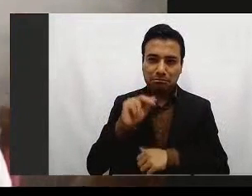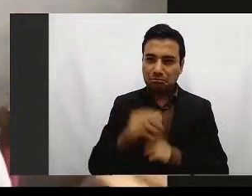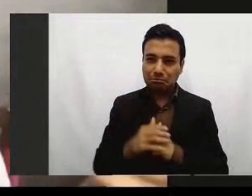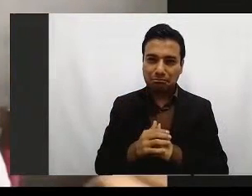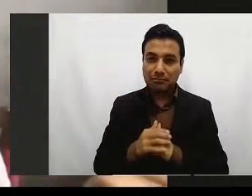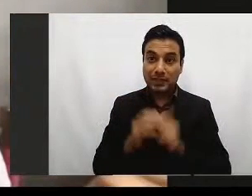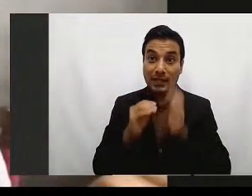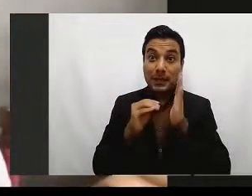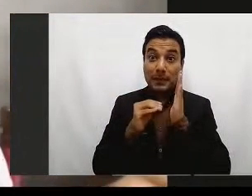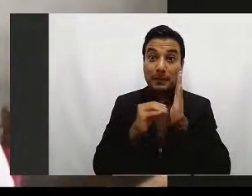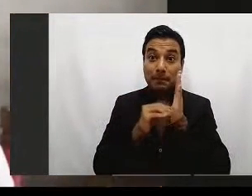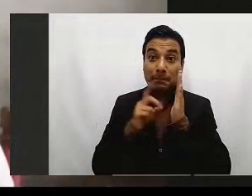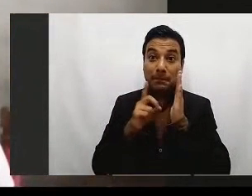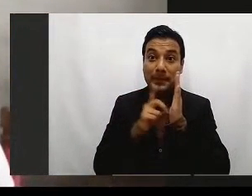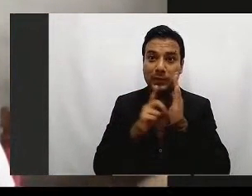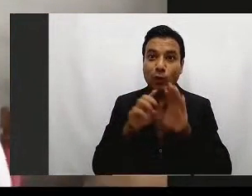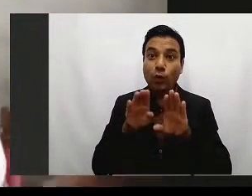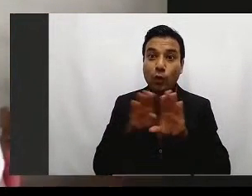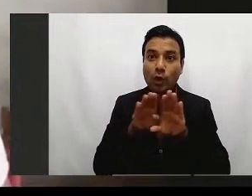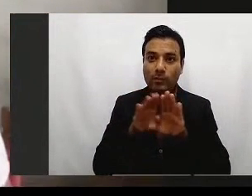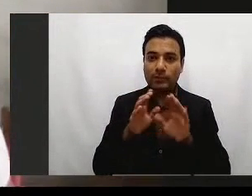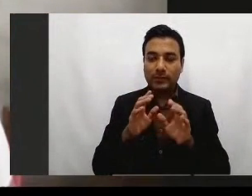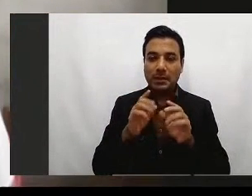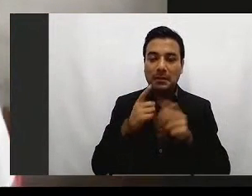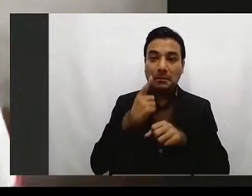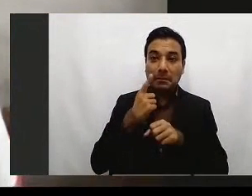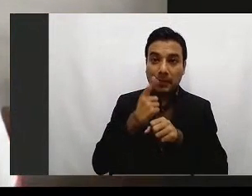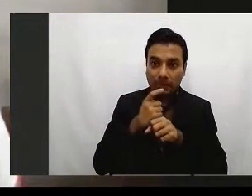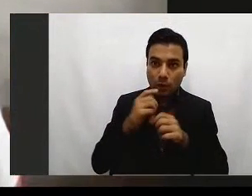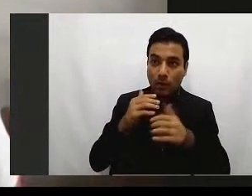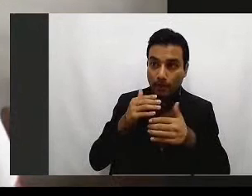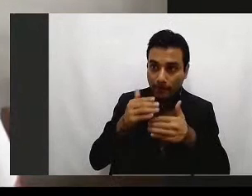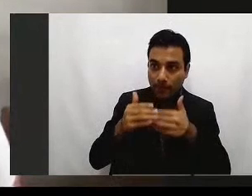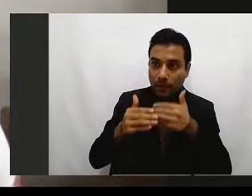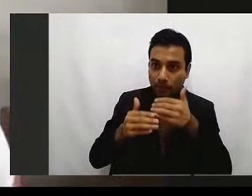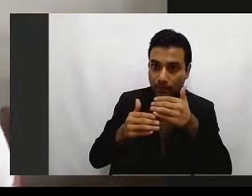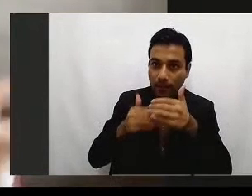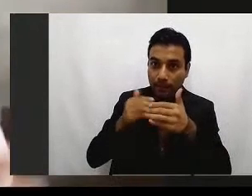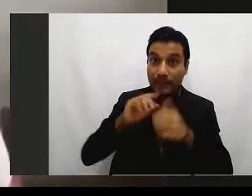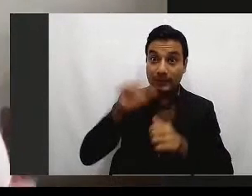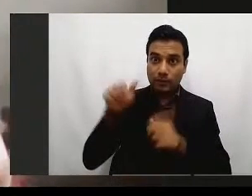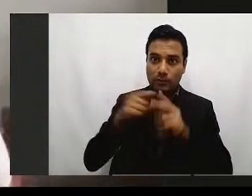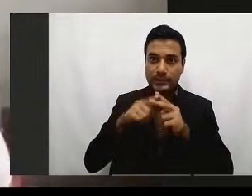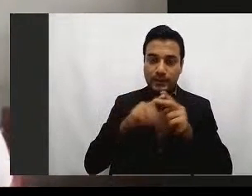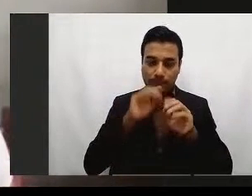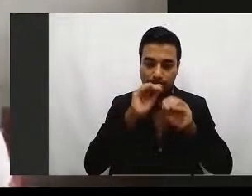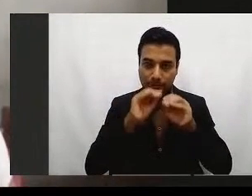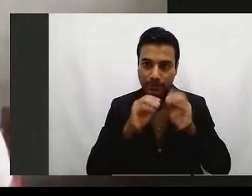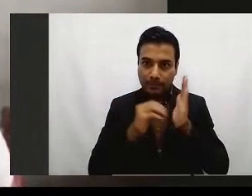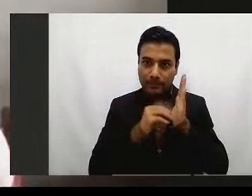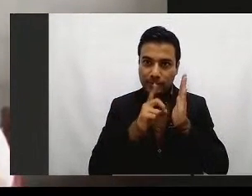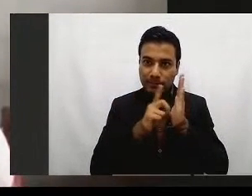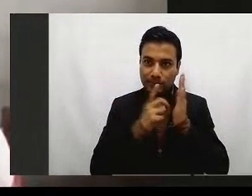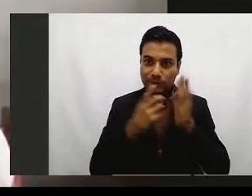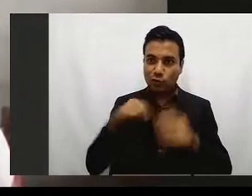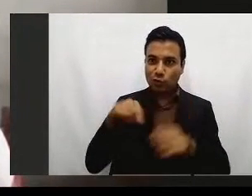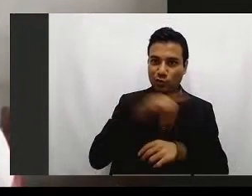diseñando conforme íbamos obteniendo resultados. Entonces, digamos, nuestro rol como stand-by, como ahora,